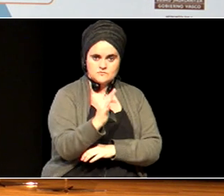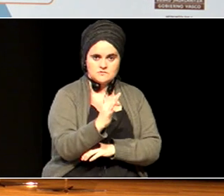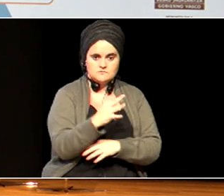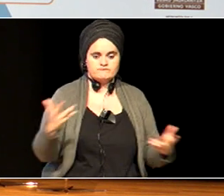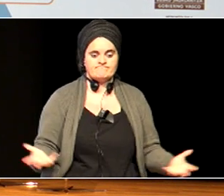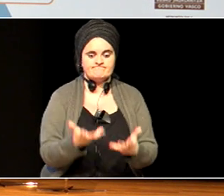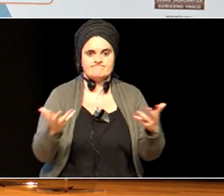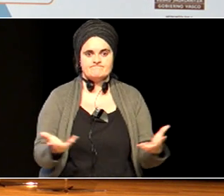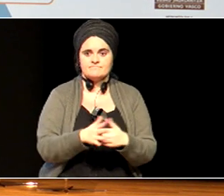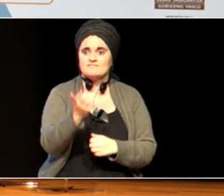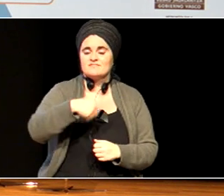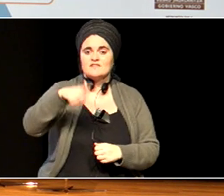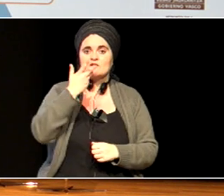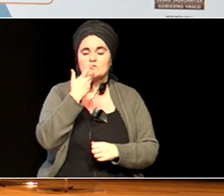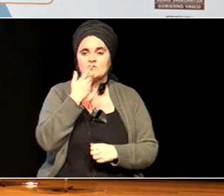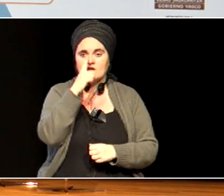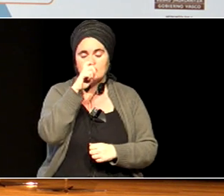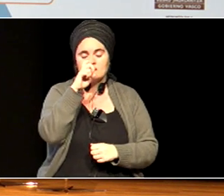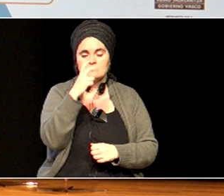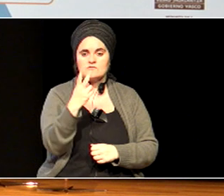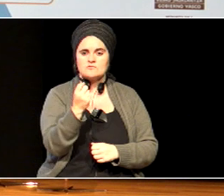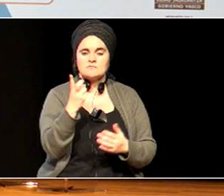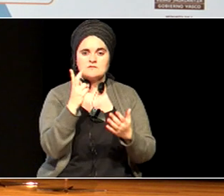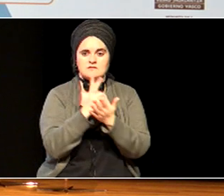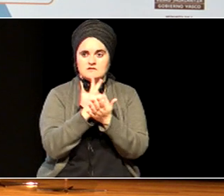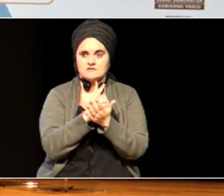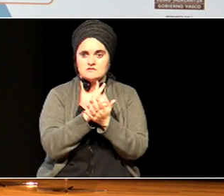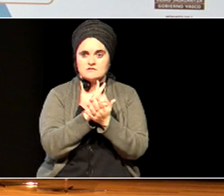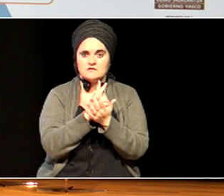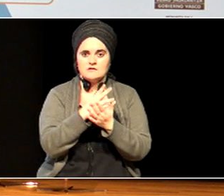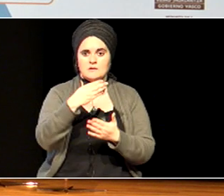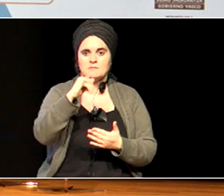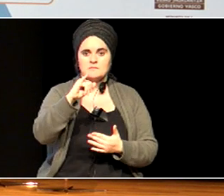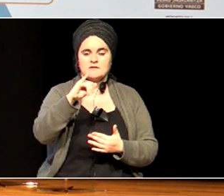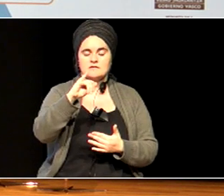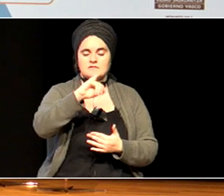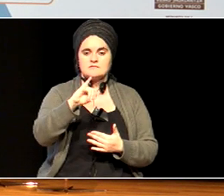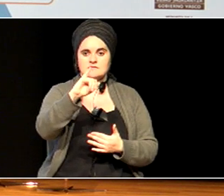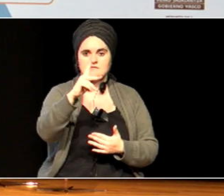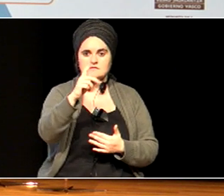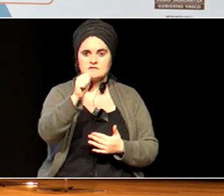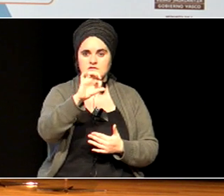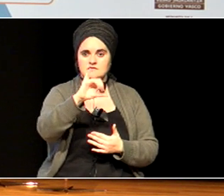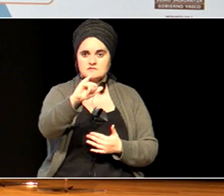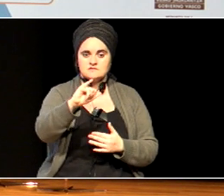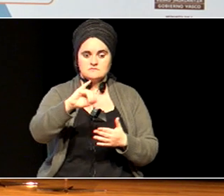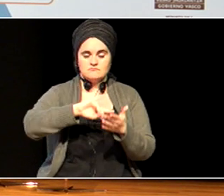Esagutzen duzue 2008-amazazpian ipinigenuen lamartzan bizikasi ekimena. Elburu horrekin.